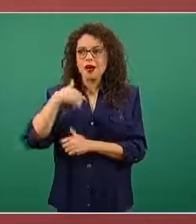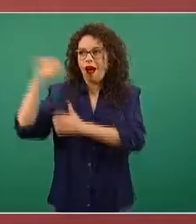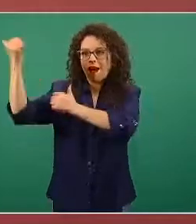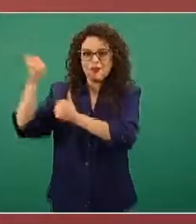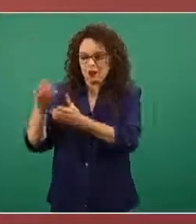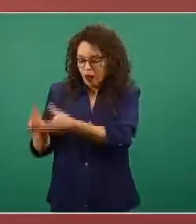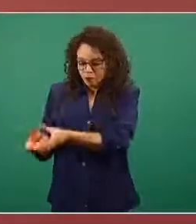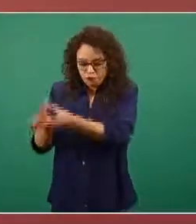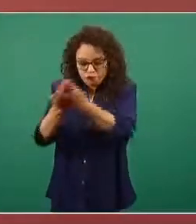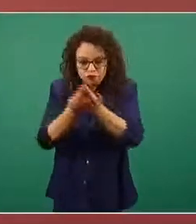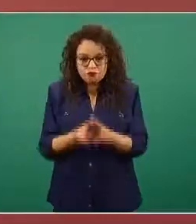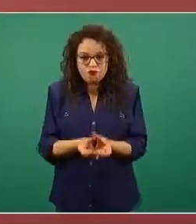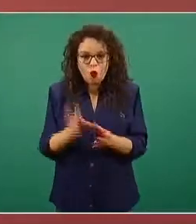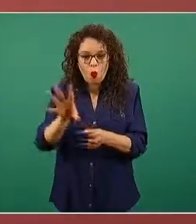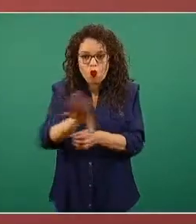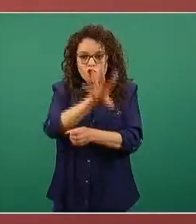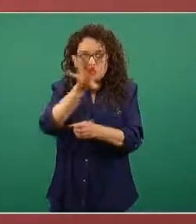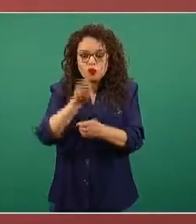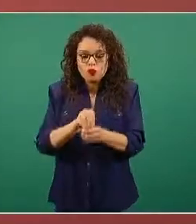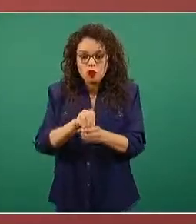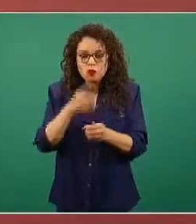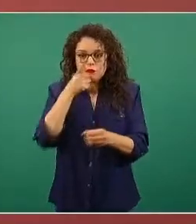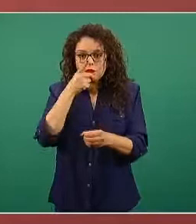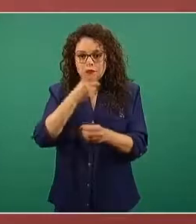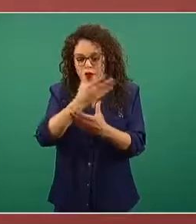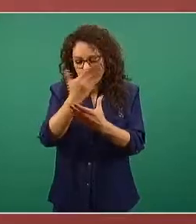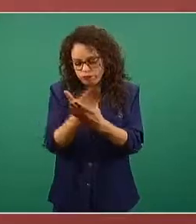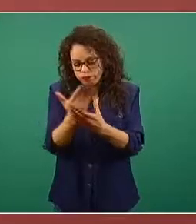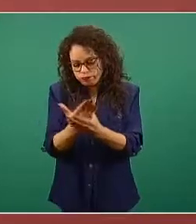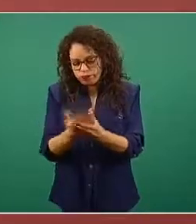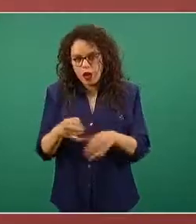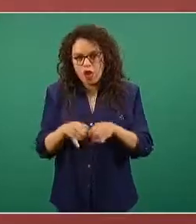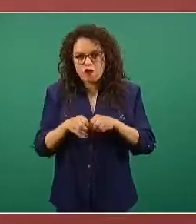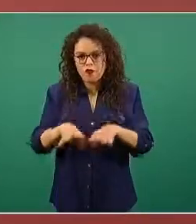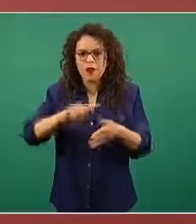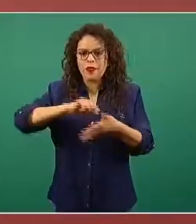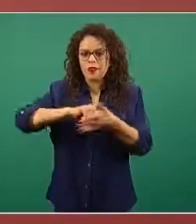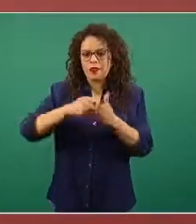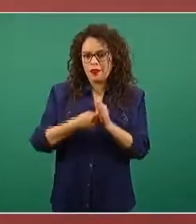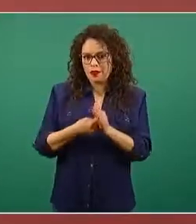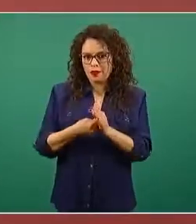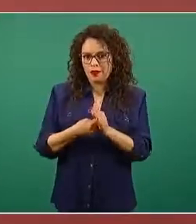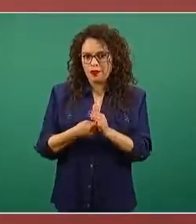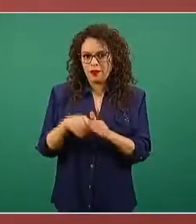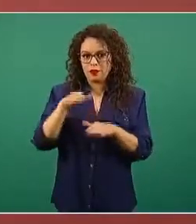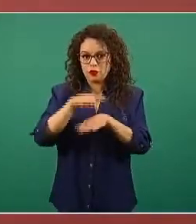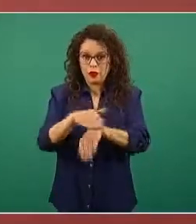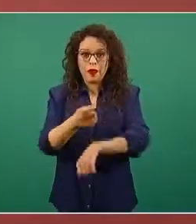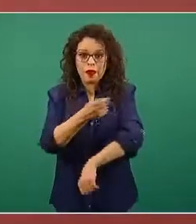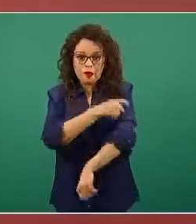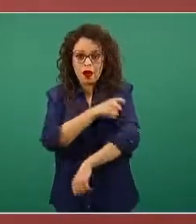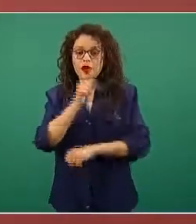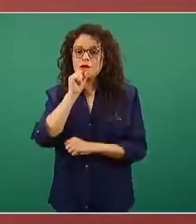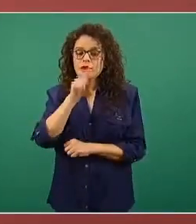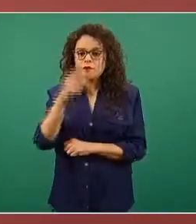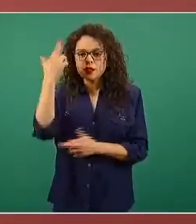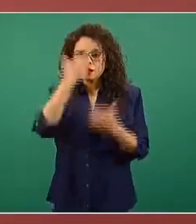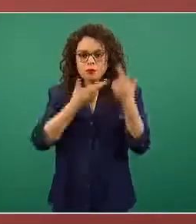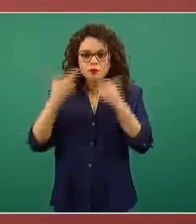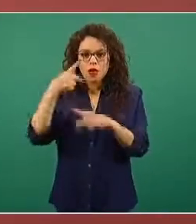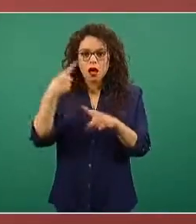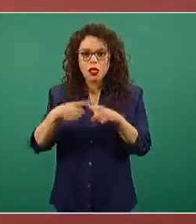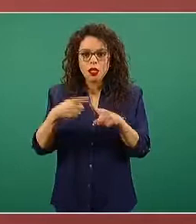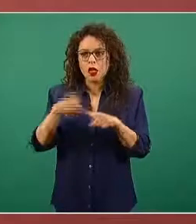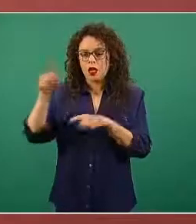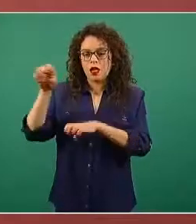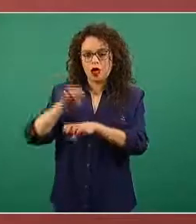de la vacuna, el expediente técnico, que fue el mismo que revisó la Agencia Argentina